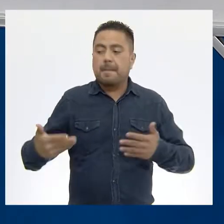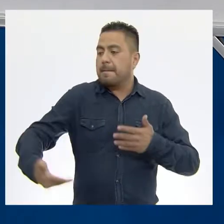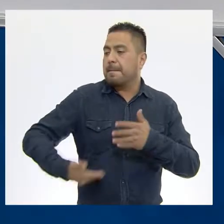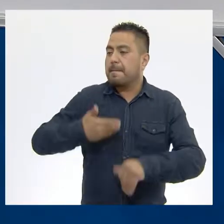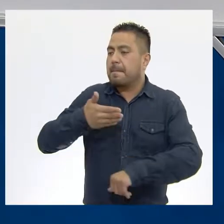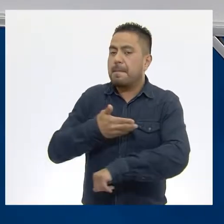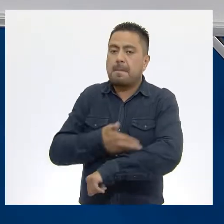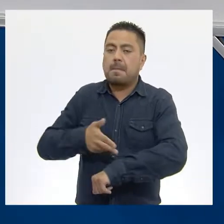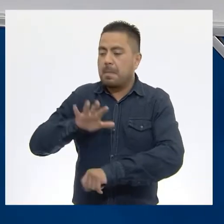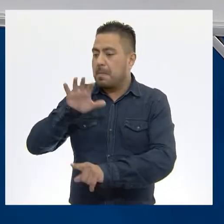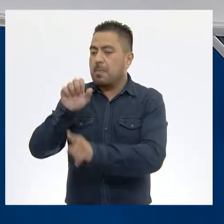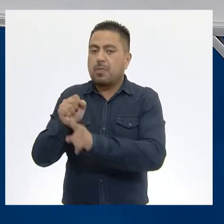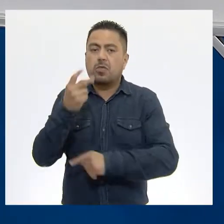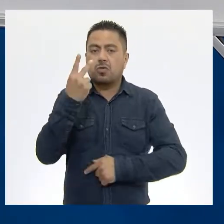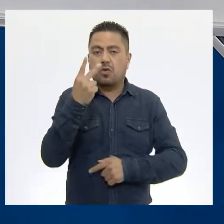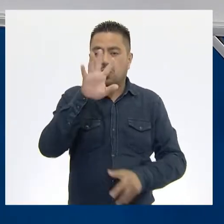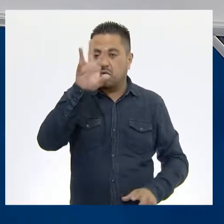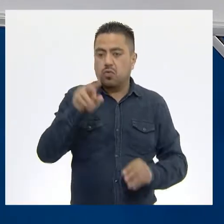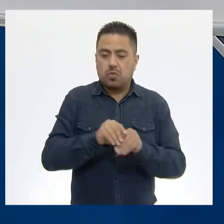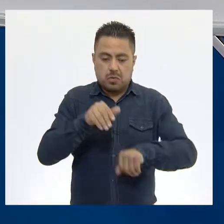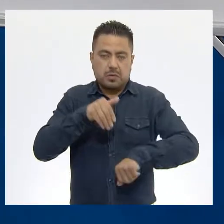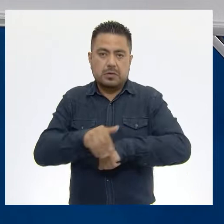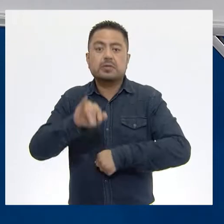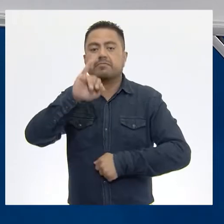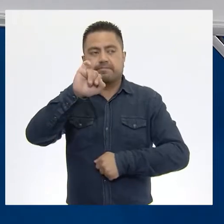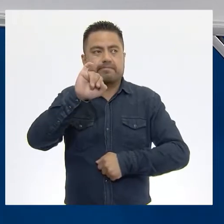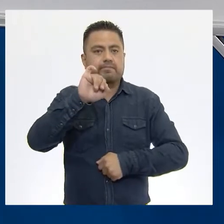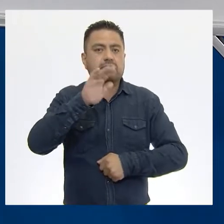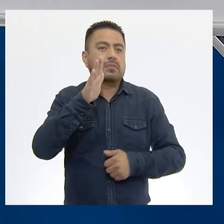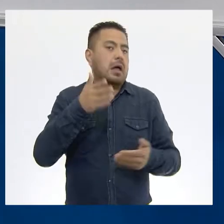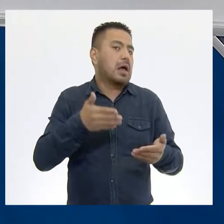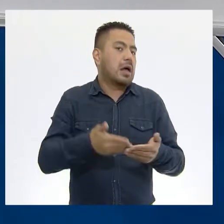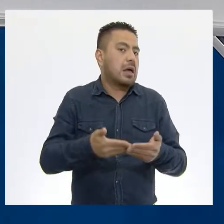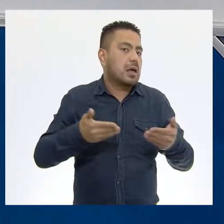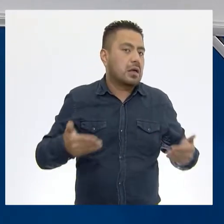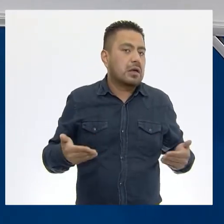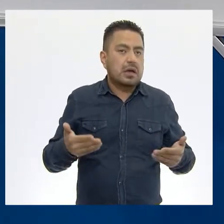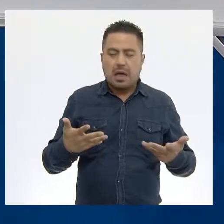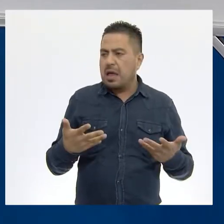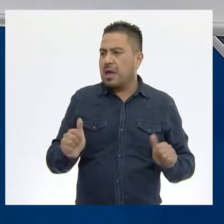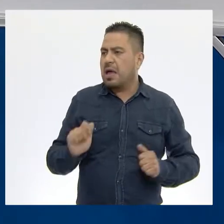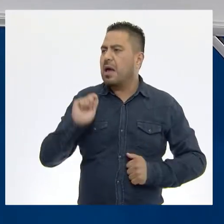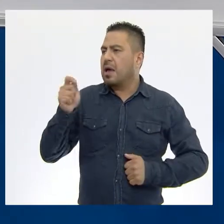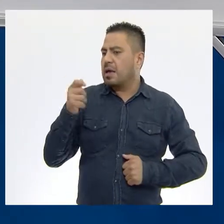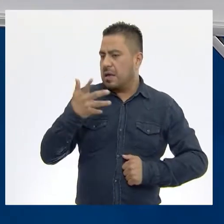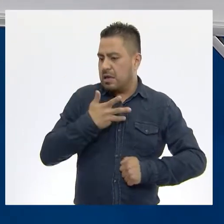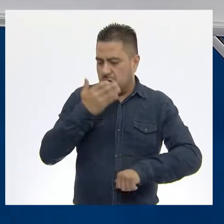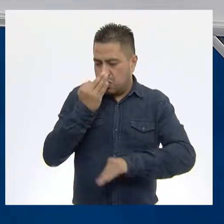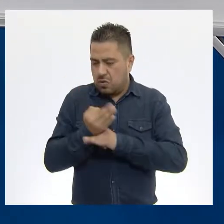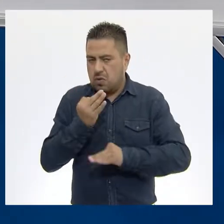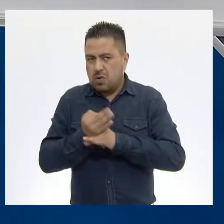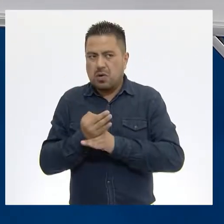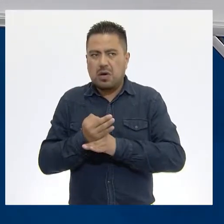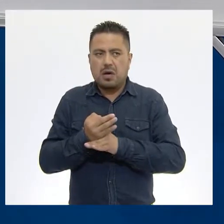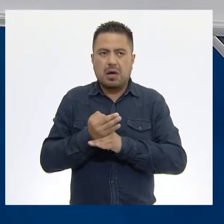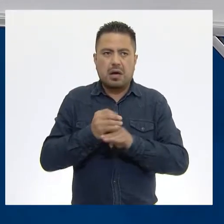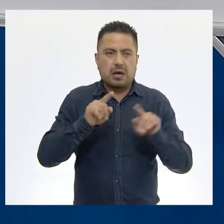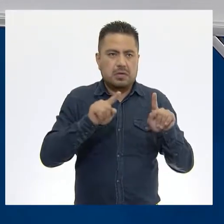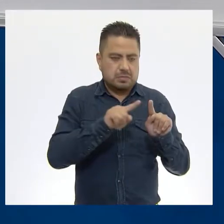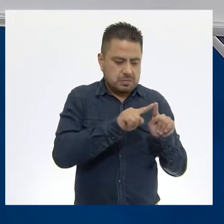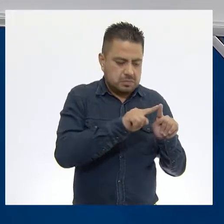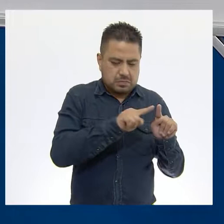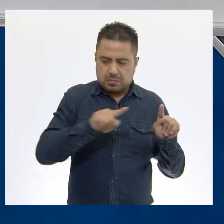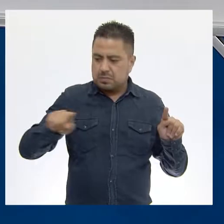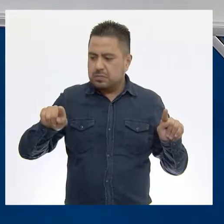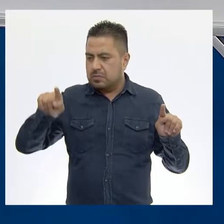que encontremos 2 enteros. Sí. Ujú. Entonces, pues si ya tengo, yo que aquí